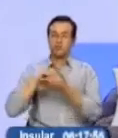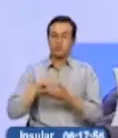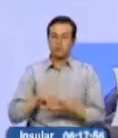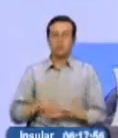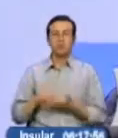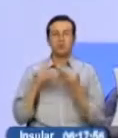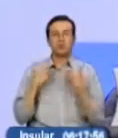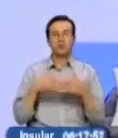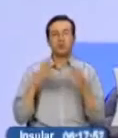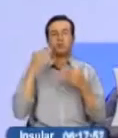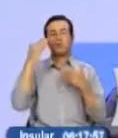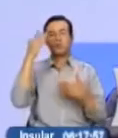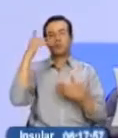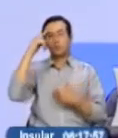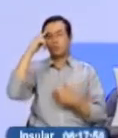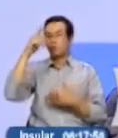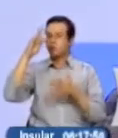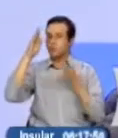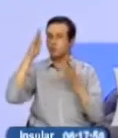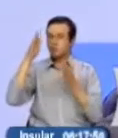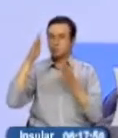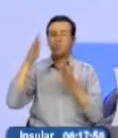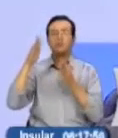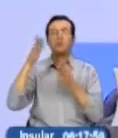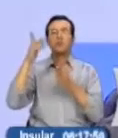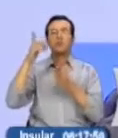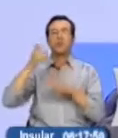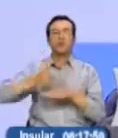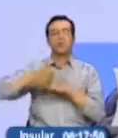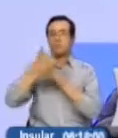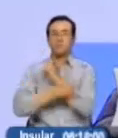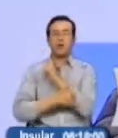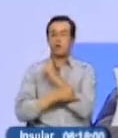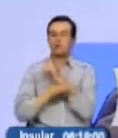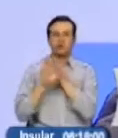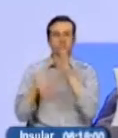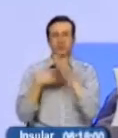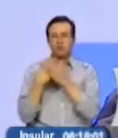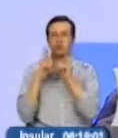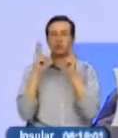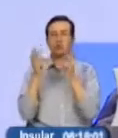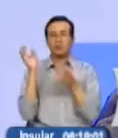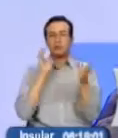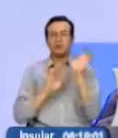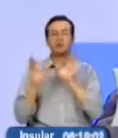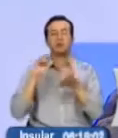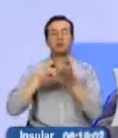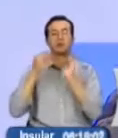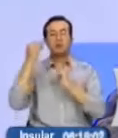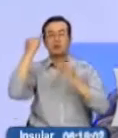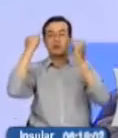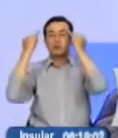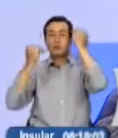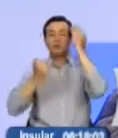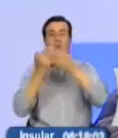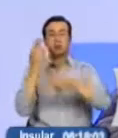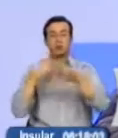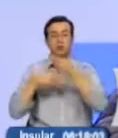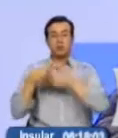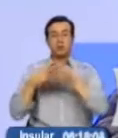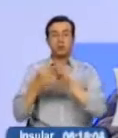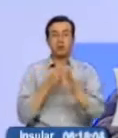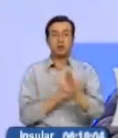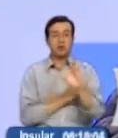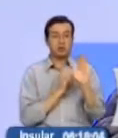que hemos hecho como política de gobierno para que sea una política de Estado en la construcción del ecosistema de ciencia, tecnología e innovación. Antes no había